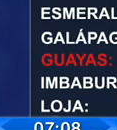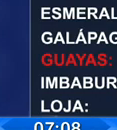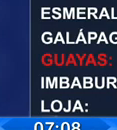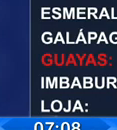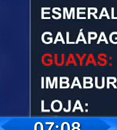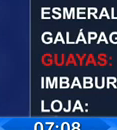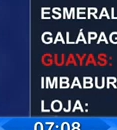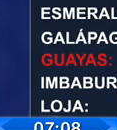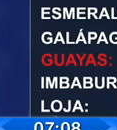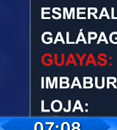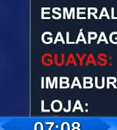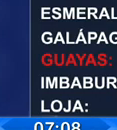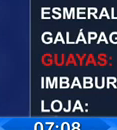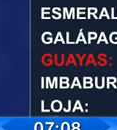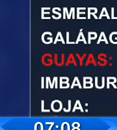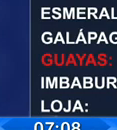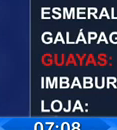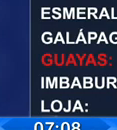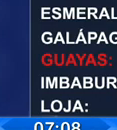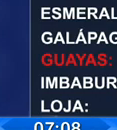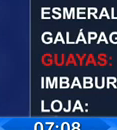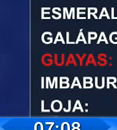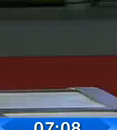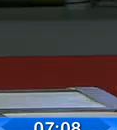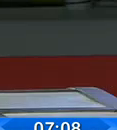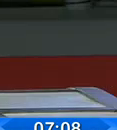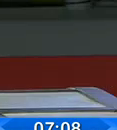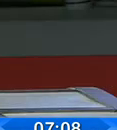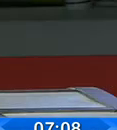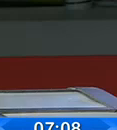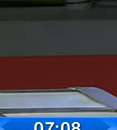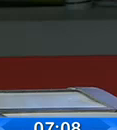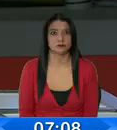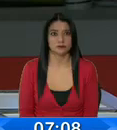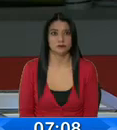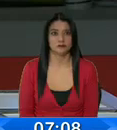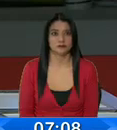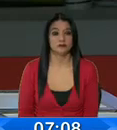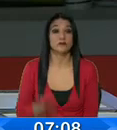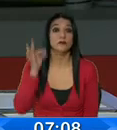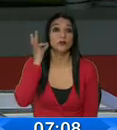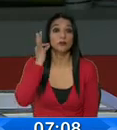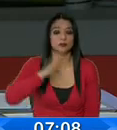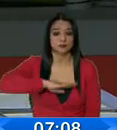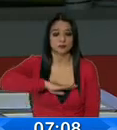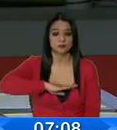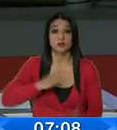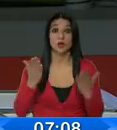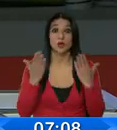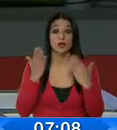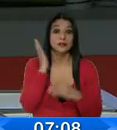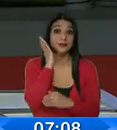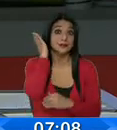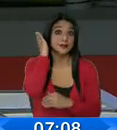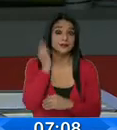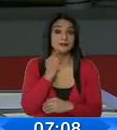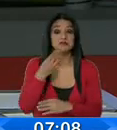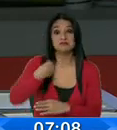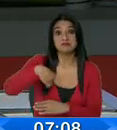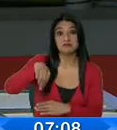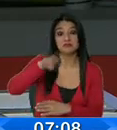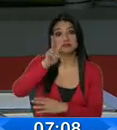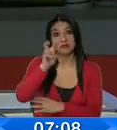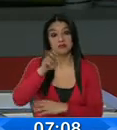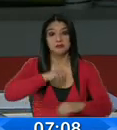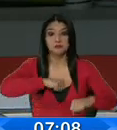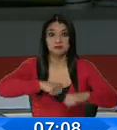Repetimos entonces, esas son las cifras. La alcaldesa de Guayaquil, Cintia Viteri, señaló que este día miércoles 20 de mayo solicitará